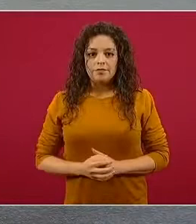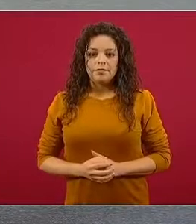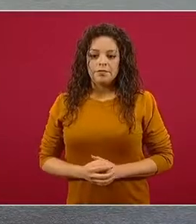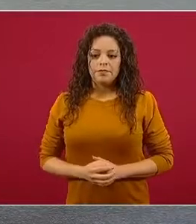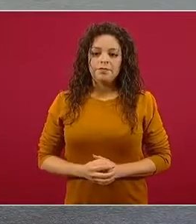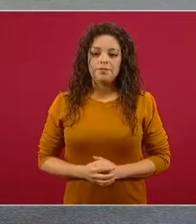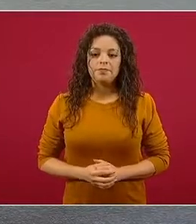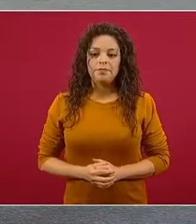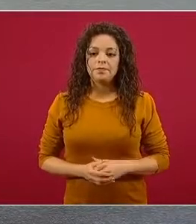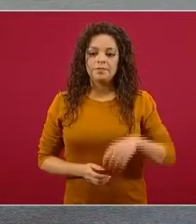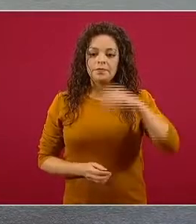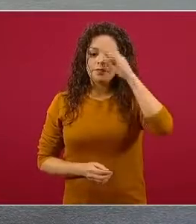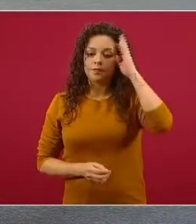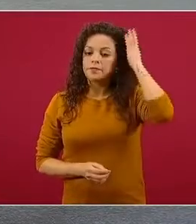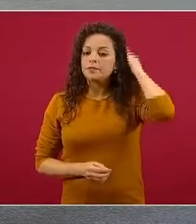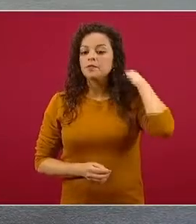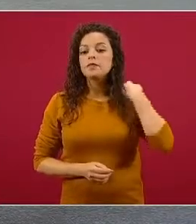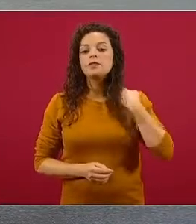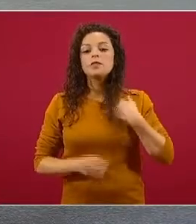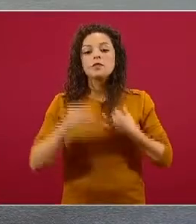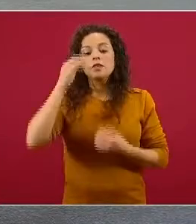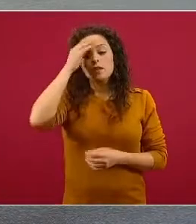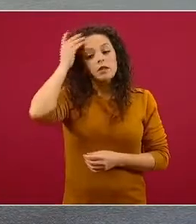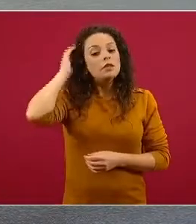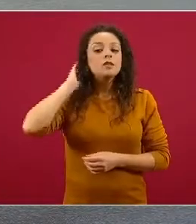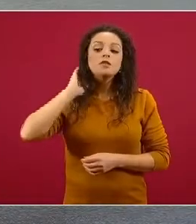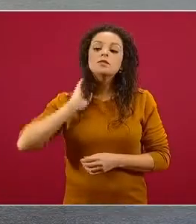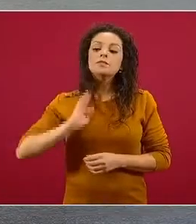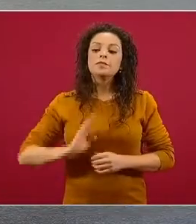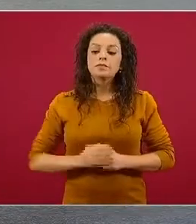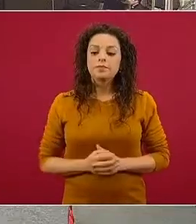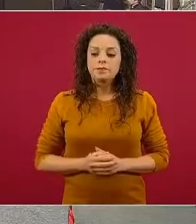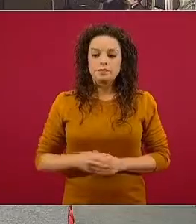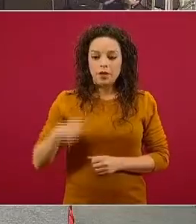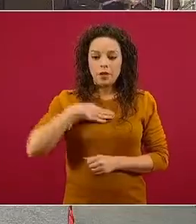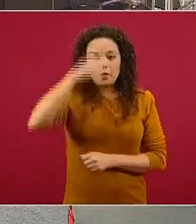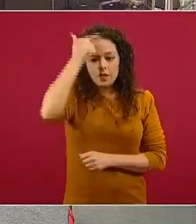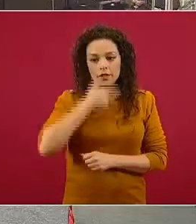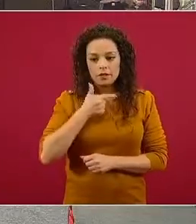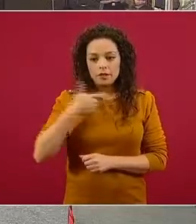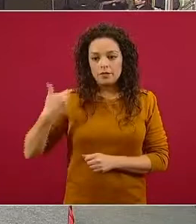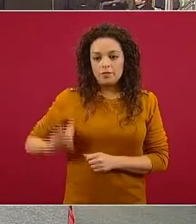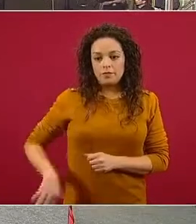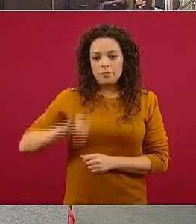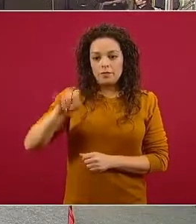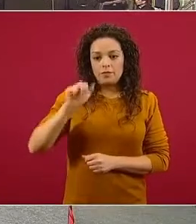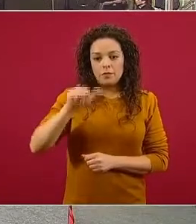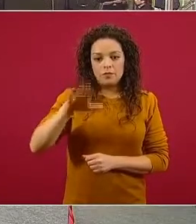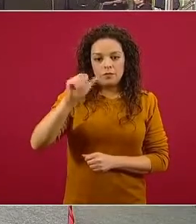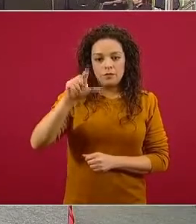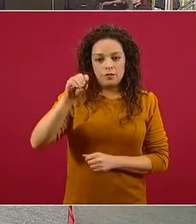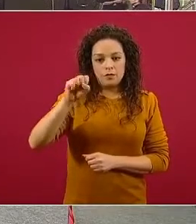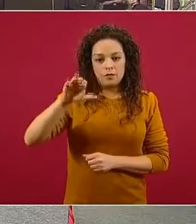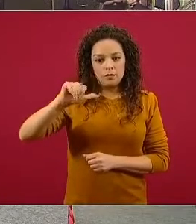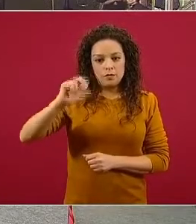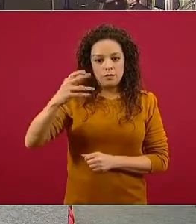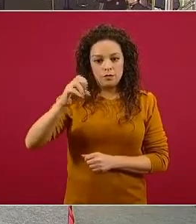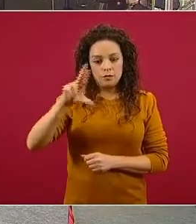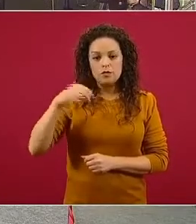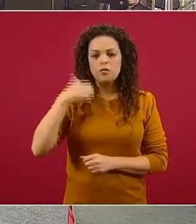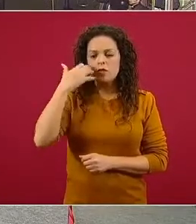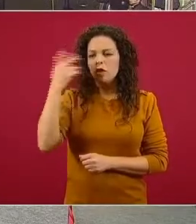lado Otilia de La Razón. Por favor. Sí, buenas noches. Juan Carlos Machorro, AM de Querétaro. Secretario